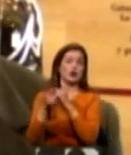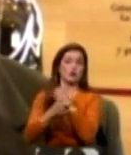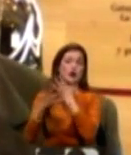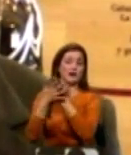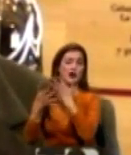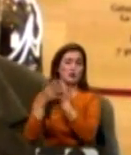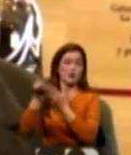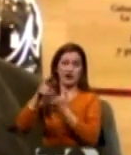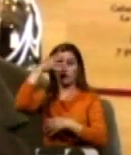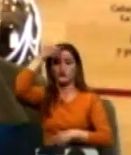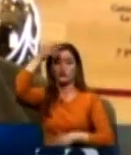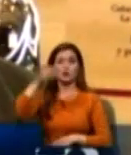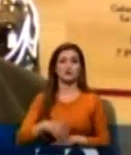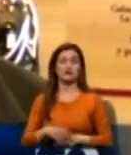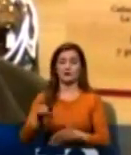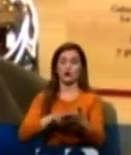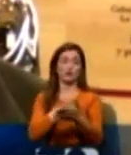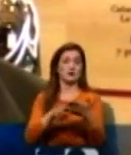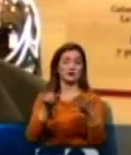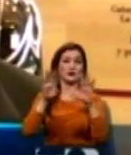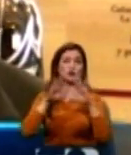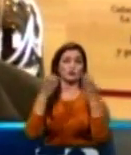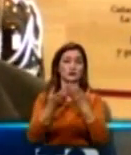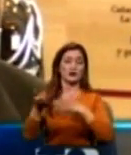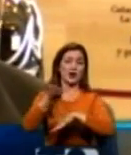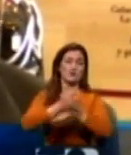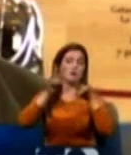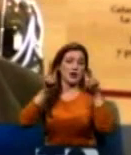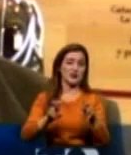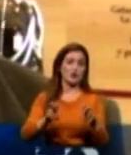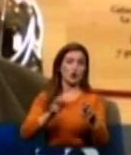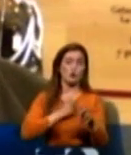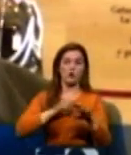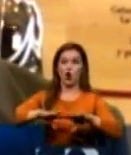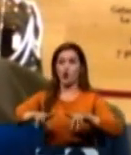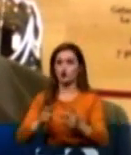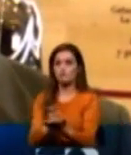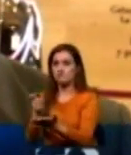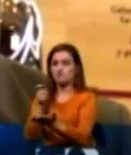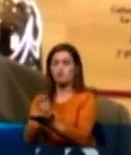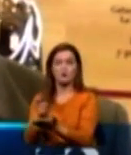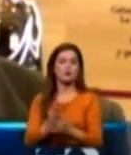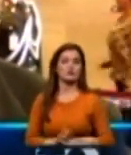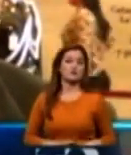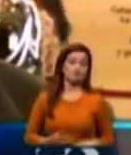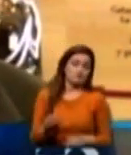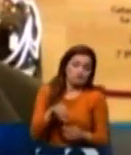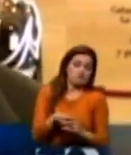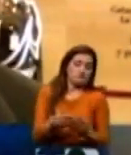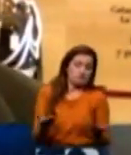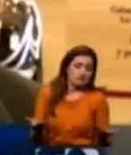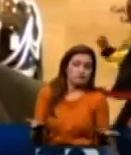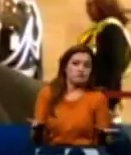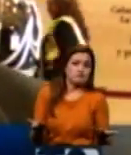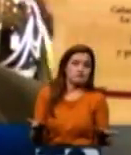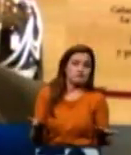ley anticorrupción ha quedado fuera el comiso anticipado de los bienes de los corruptos, que fue una institución incorporada prácticamente